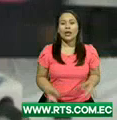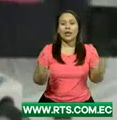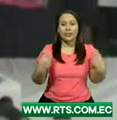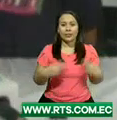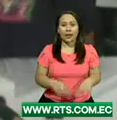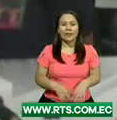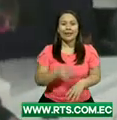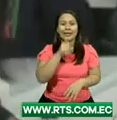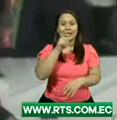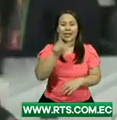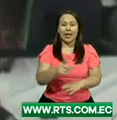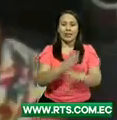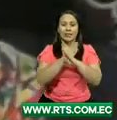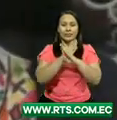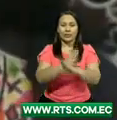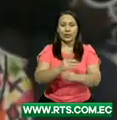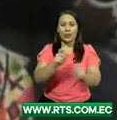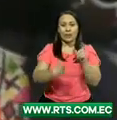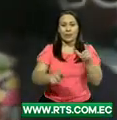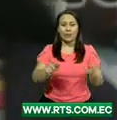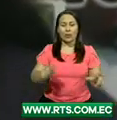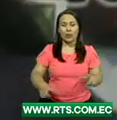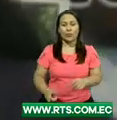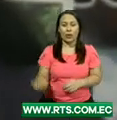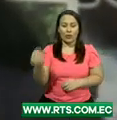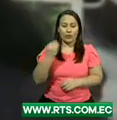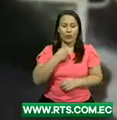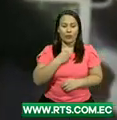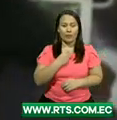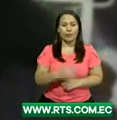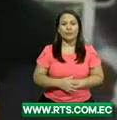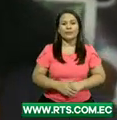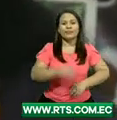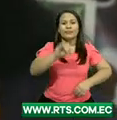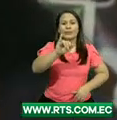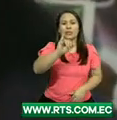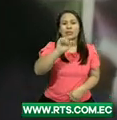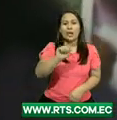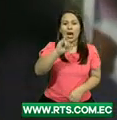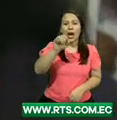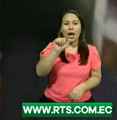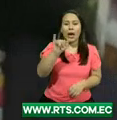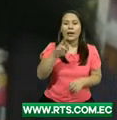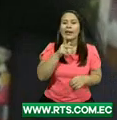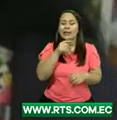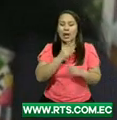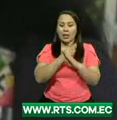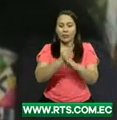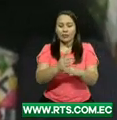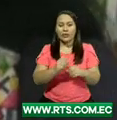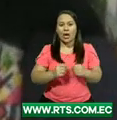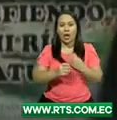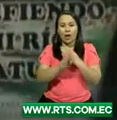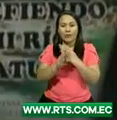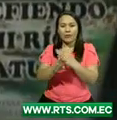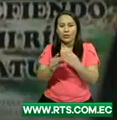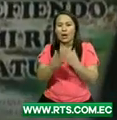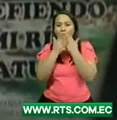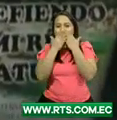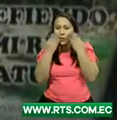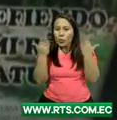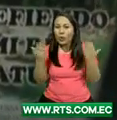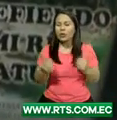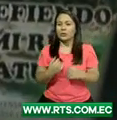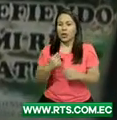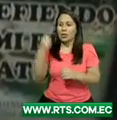de la defensora del pueblo en pastaza yajaira culpa yo que es parte de quienes apoyan el recurso de protección a la naturaleza y los